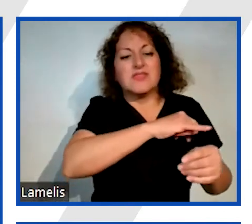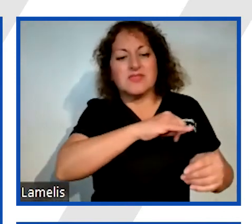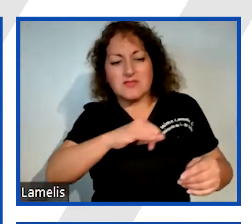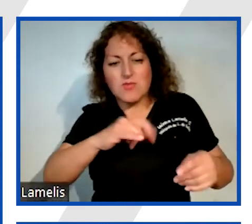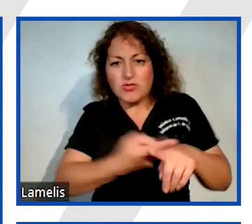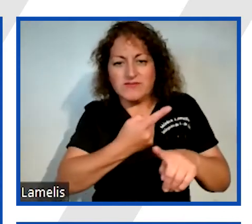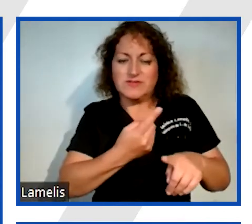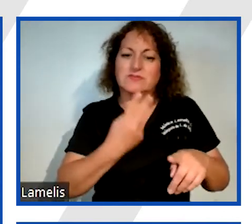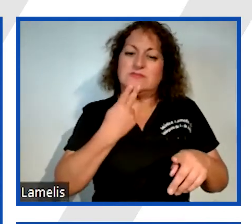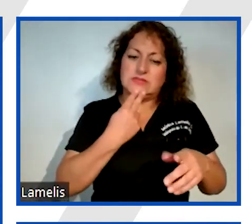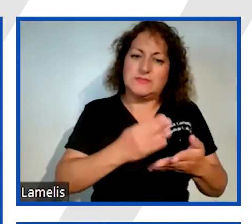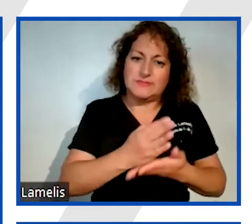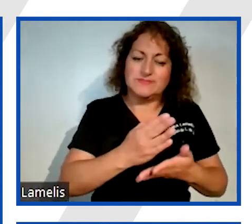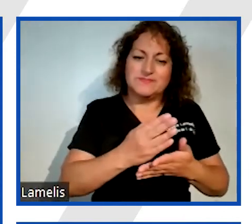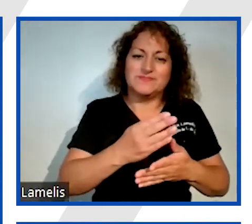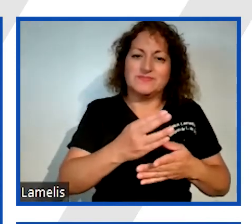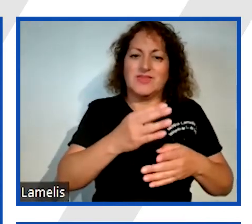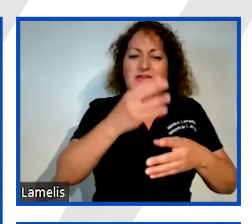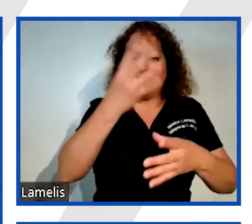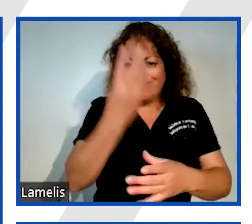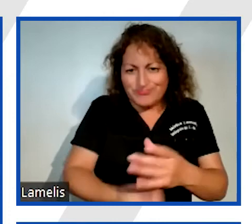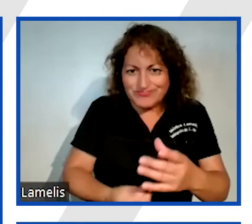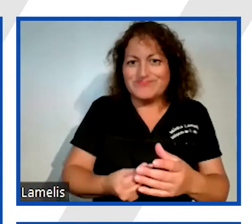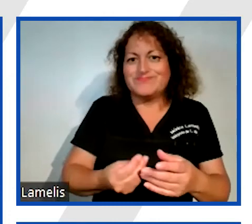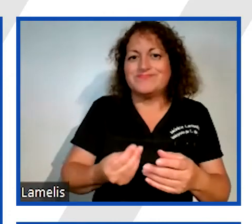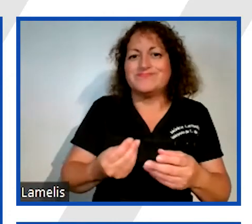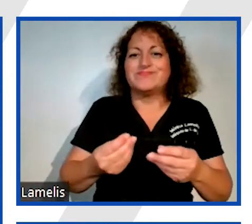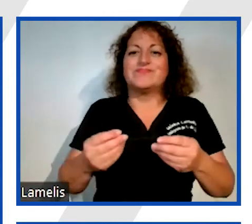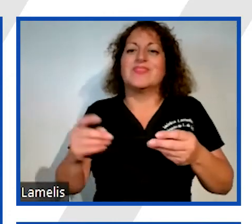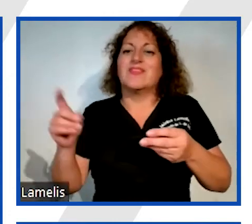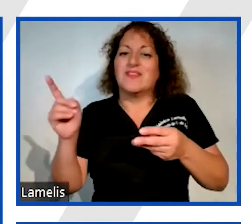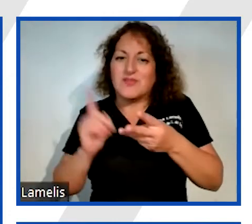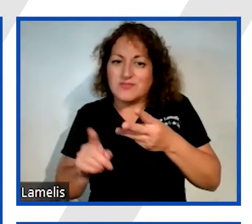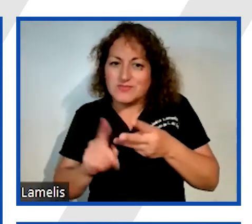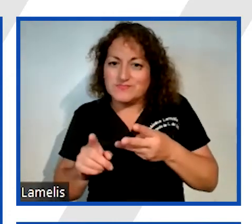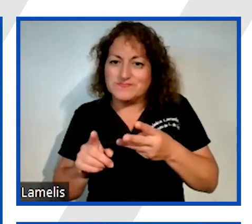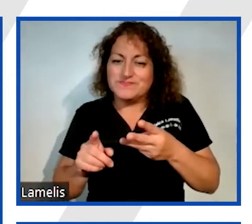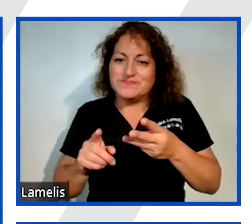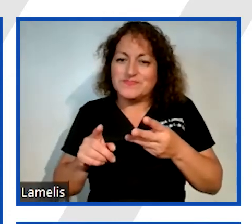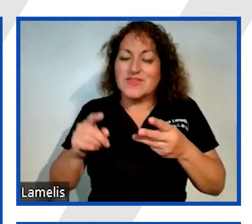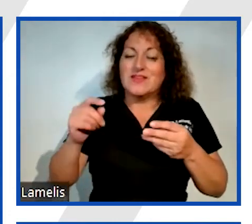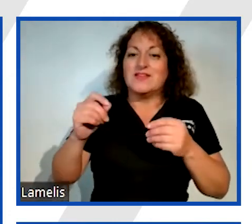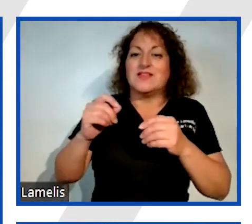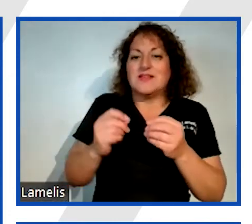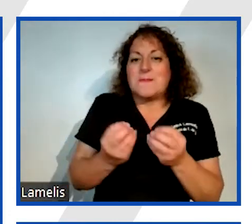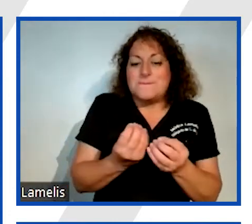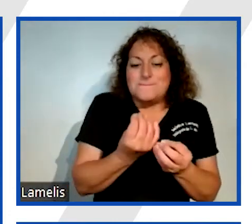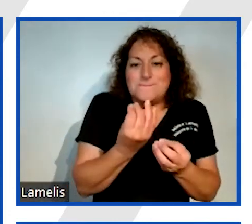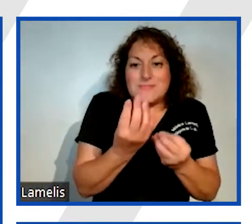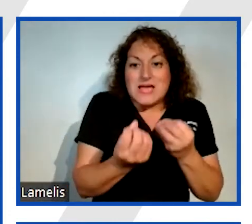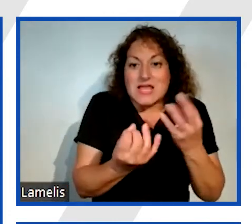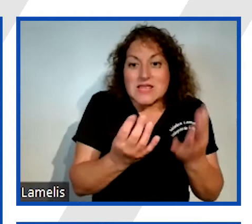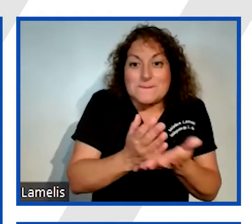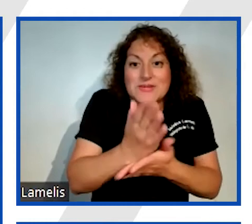cuando parte la vida la vida fotosintética o sea acá estamos recién teniendo plantas estamos también con